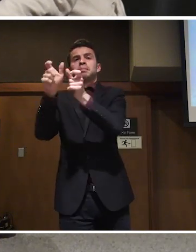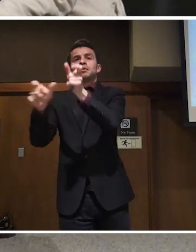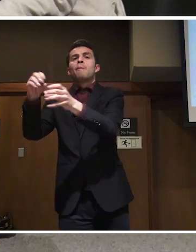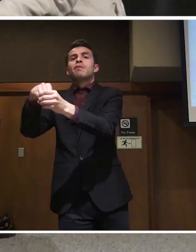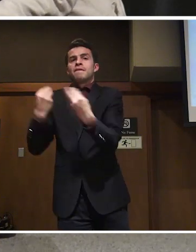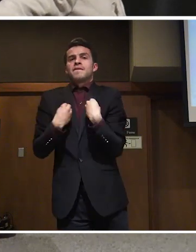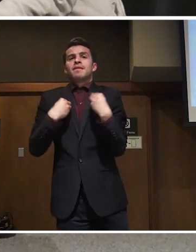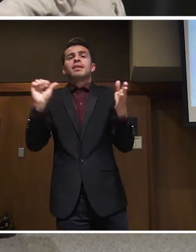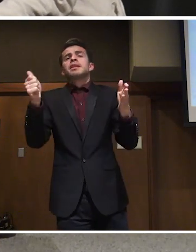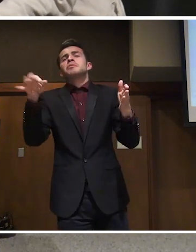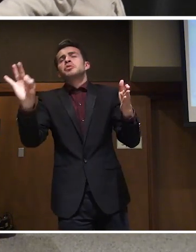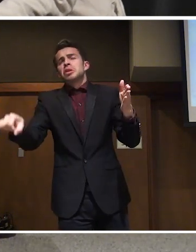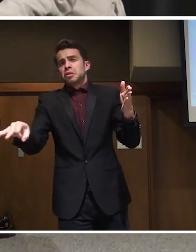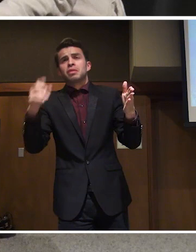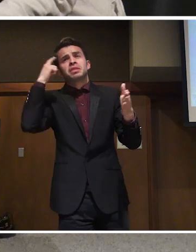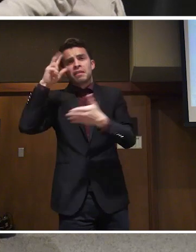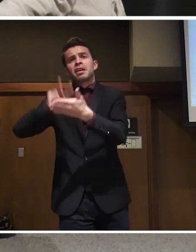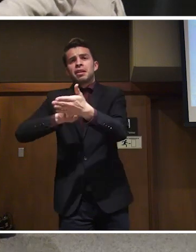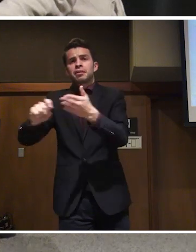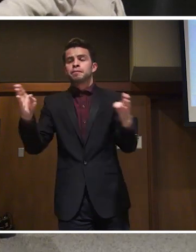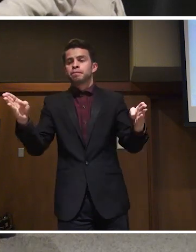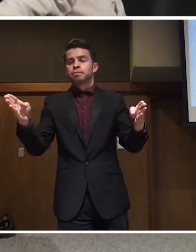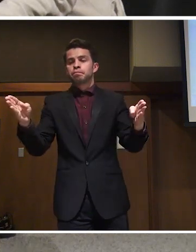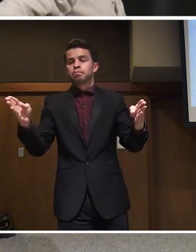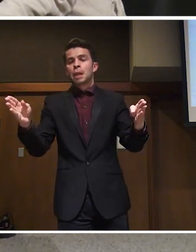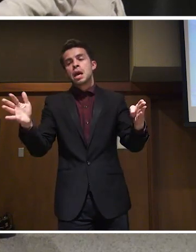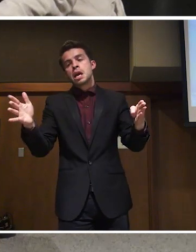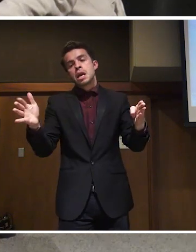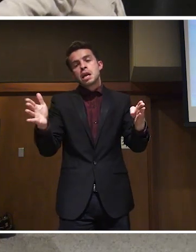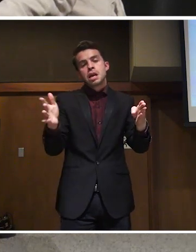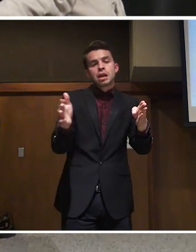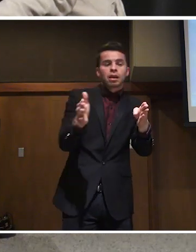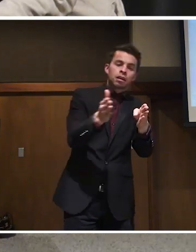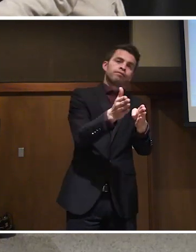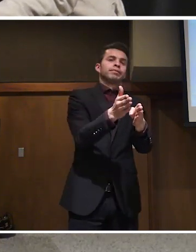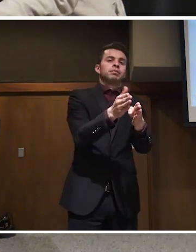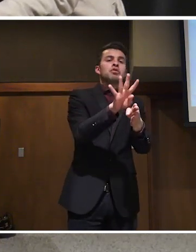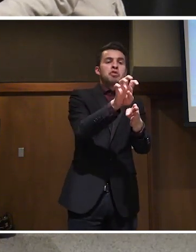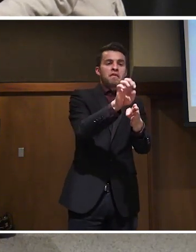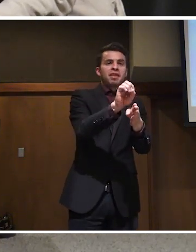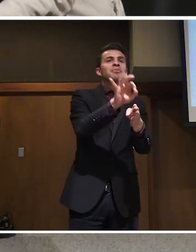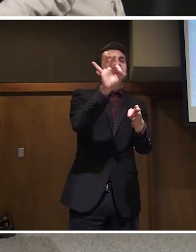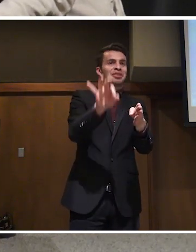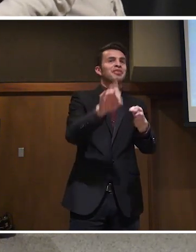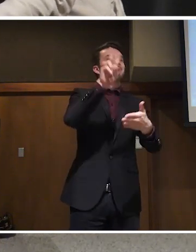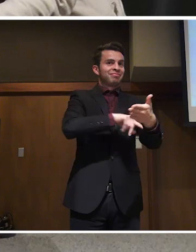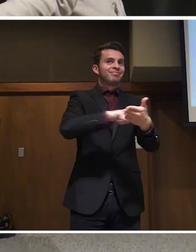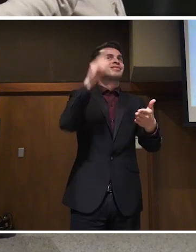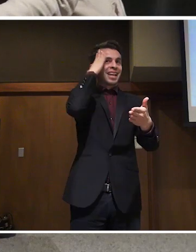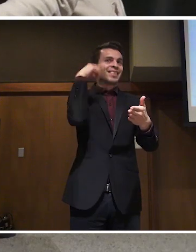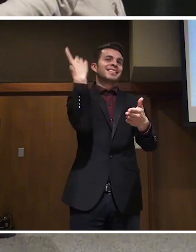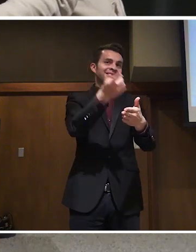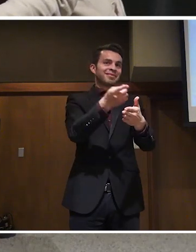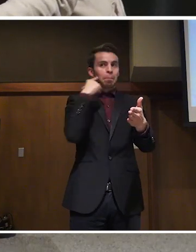a finales del siglo XX, más o menos el 90% de los colombianos sabían leer y escribir. A finales